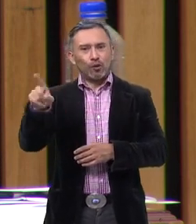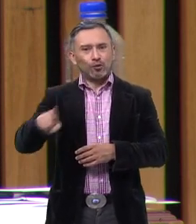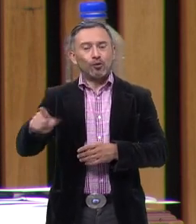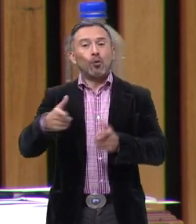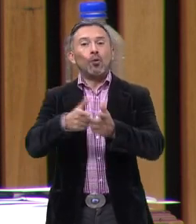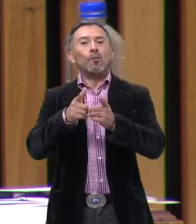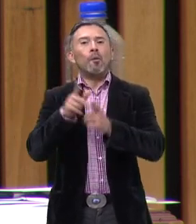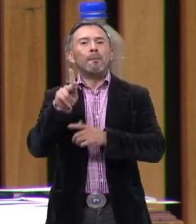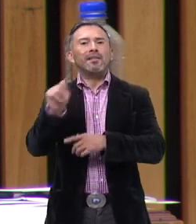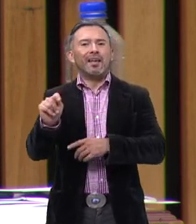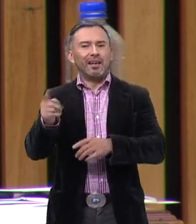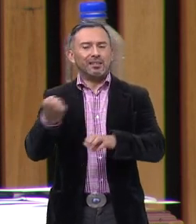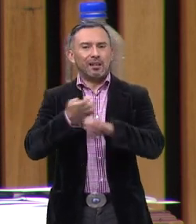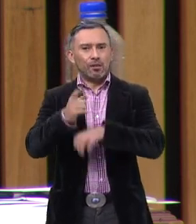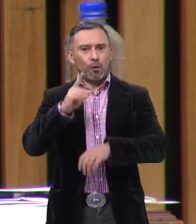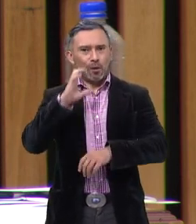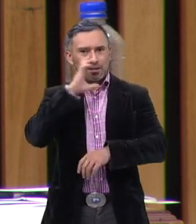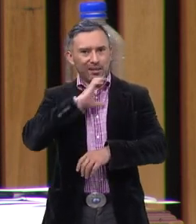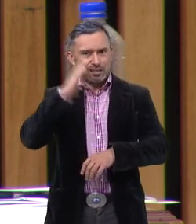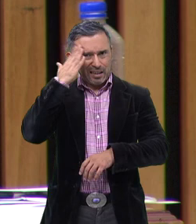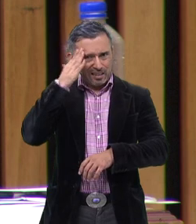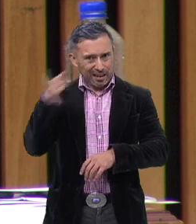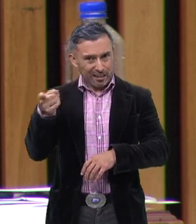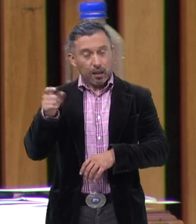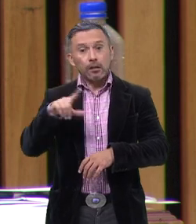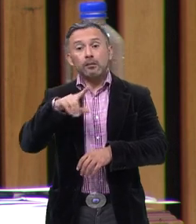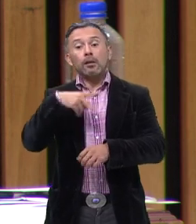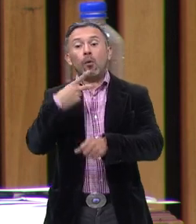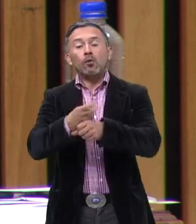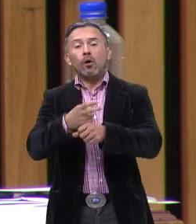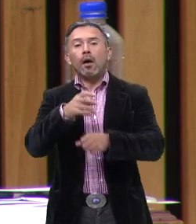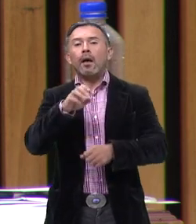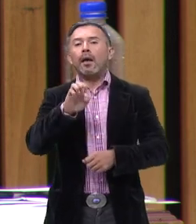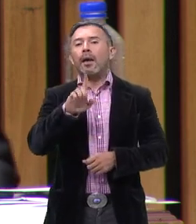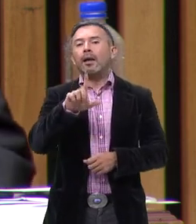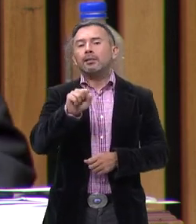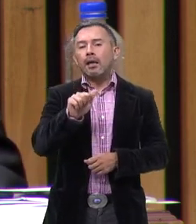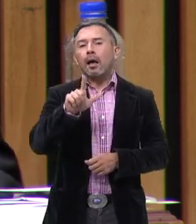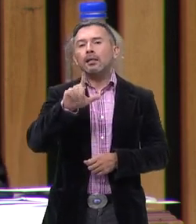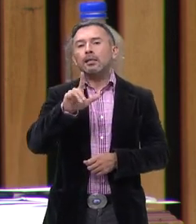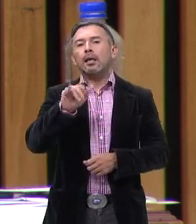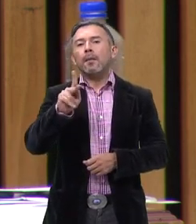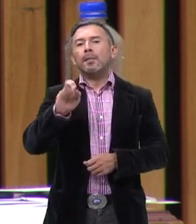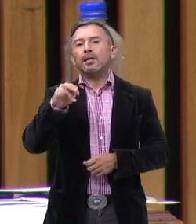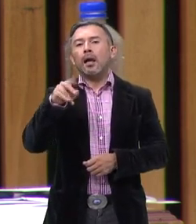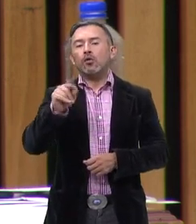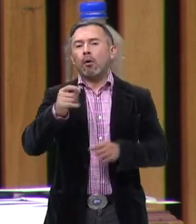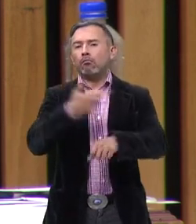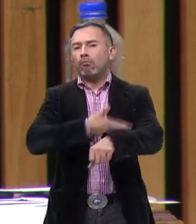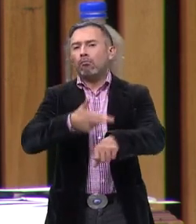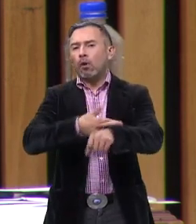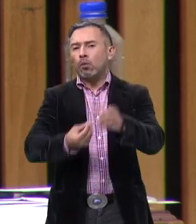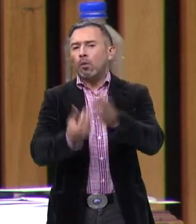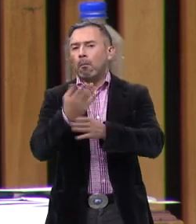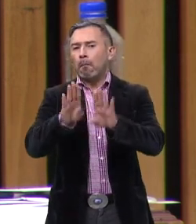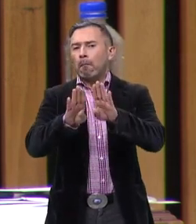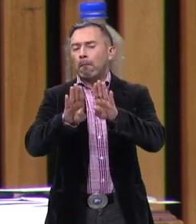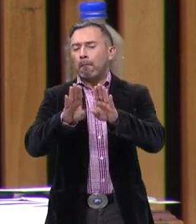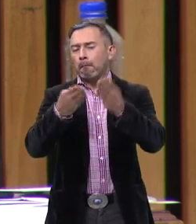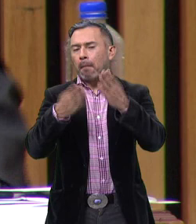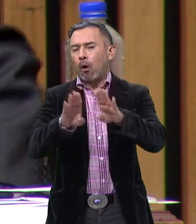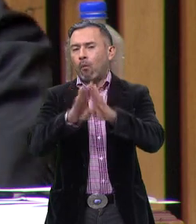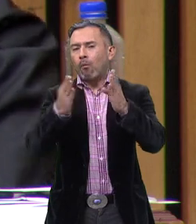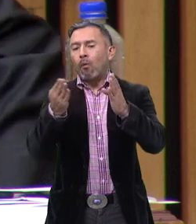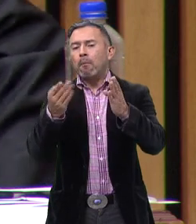y luego de él alzalilia peinado que abrió la cuenta para recibir como ella dijo dinero del